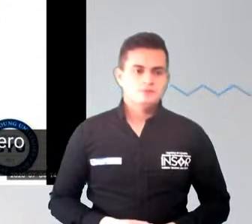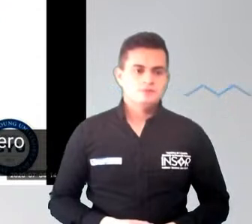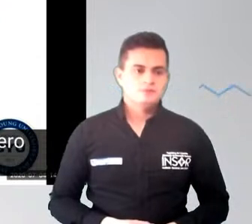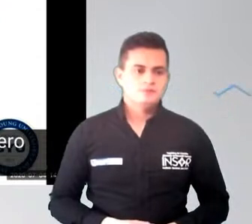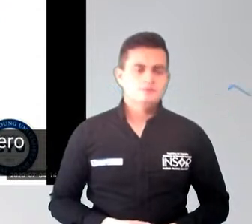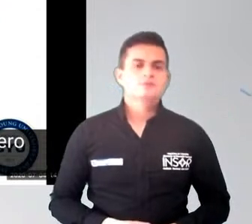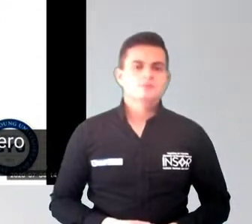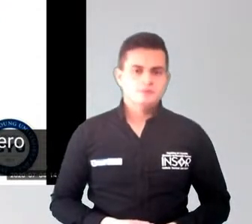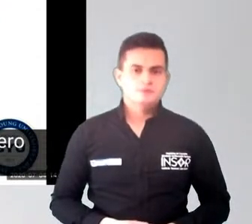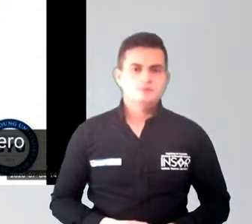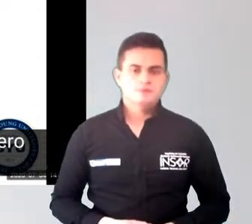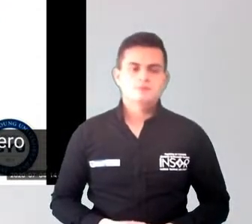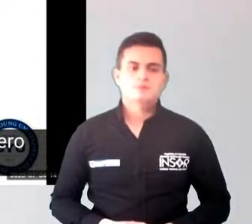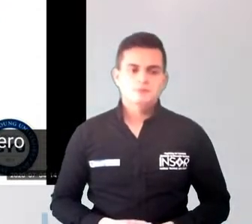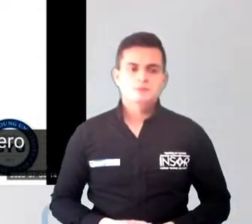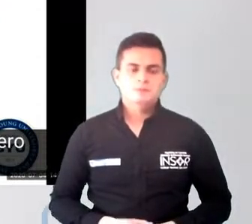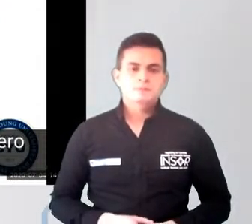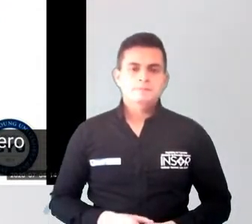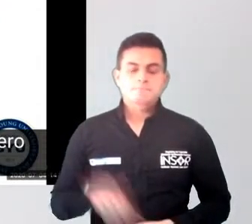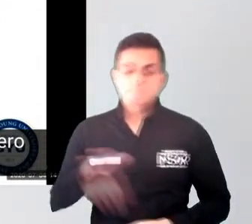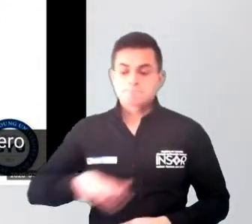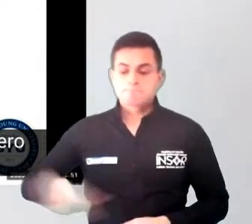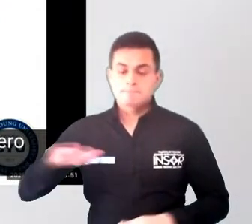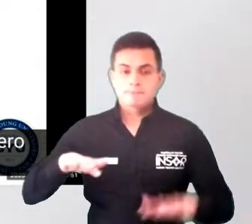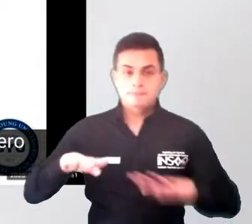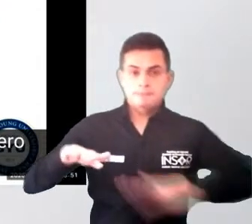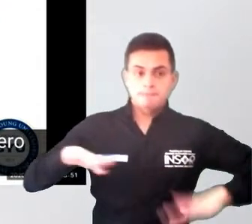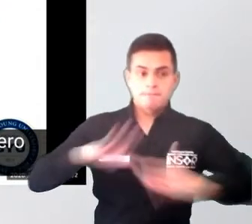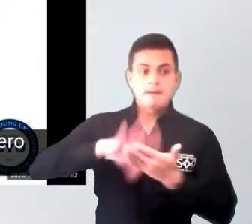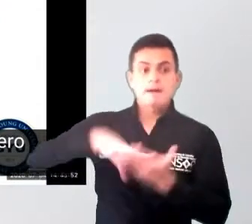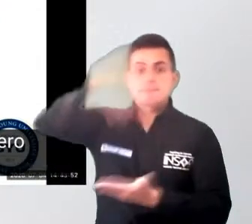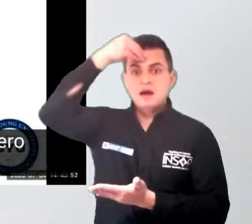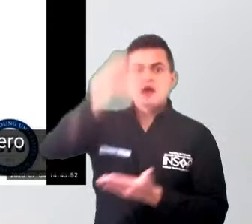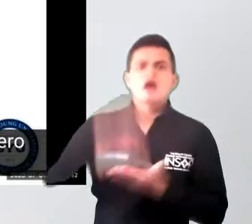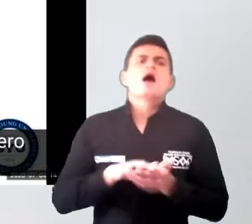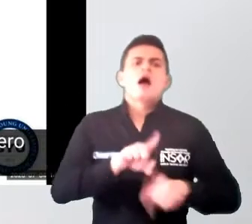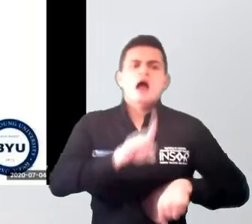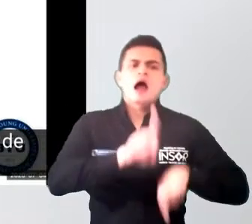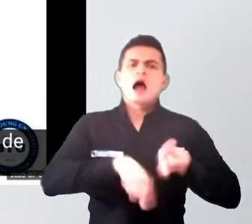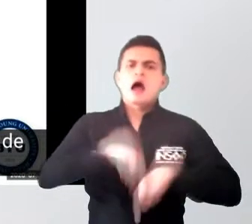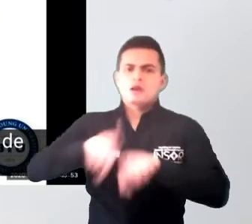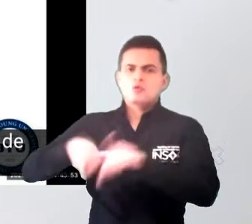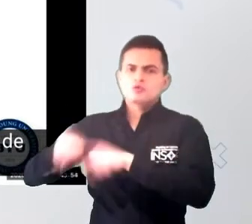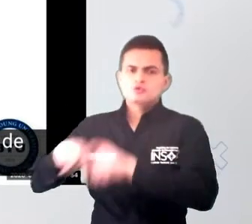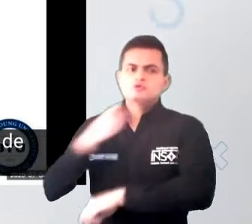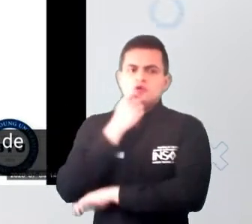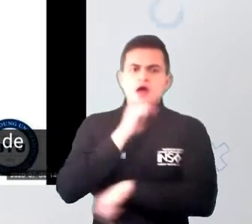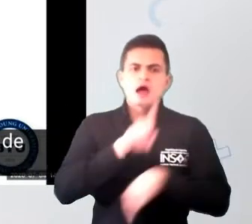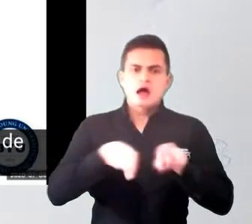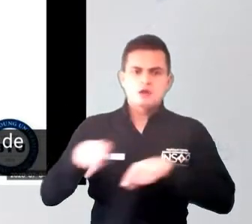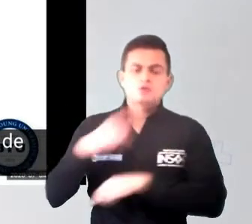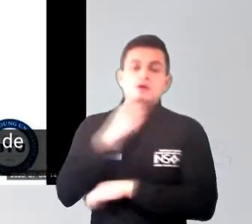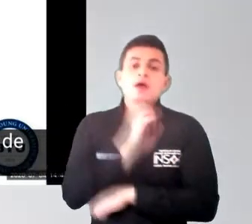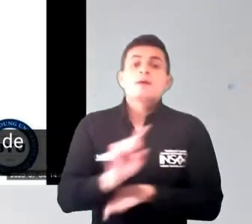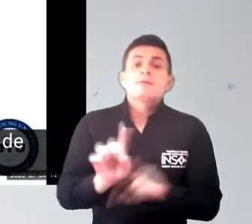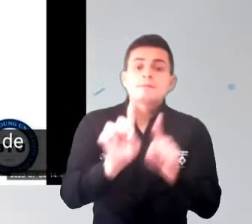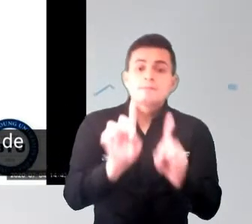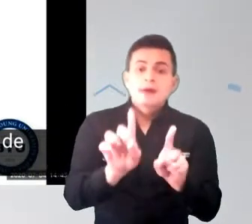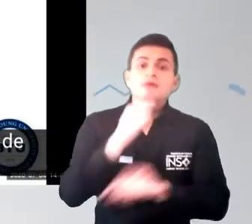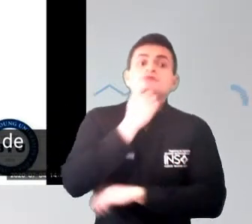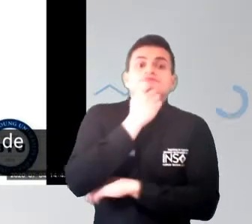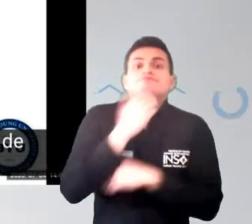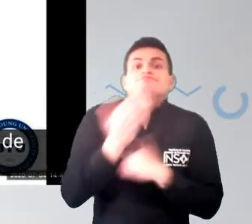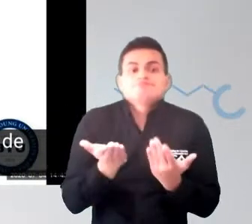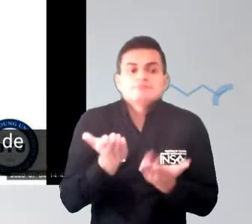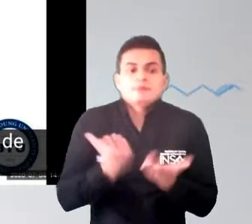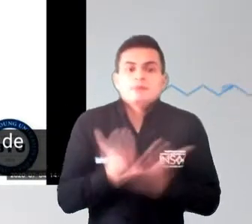entornos de aprendizaje funcionan para algunos estudiantes, pero normalmente tienen un compromiso mucho más bajo de cuando ustedes tienen los